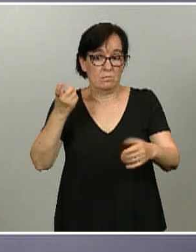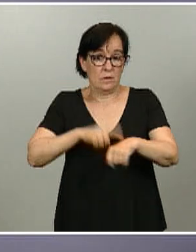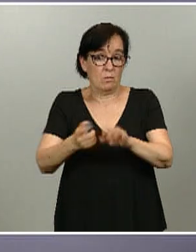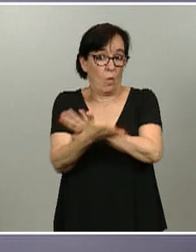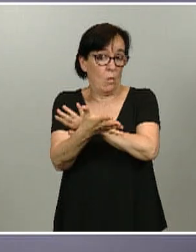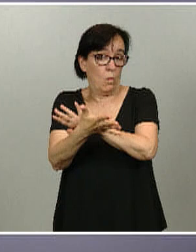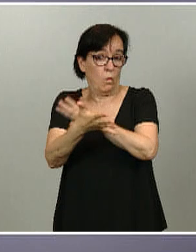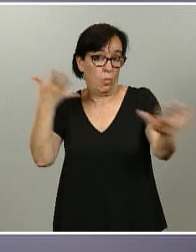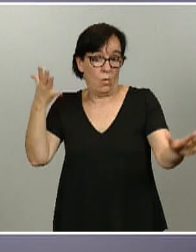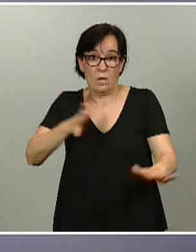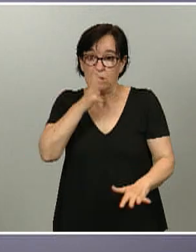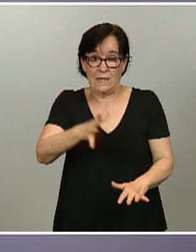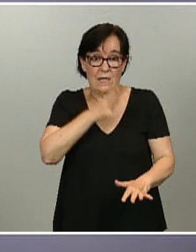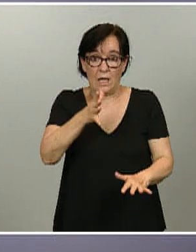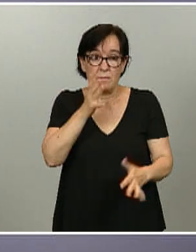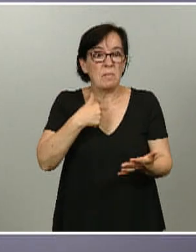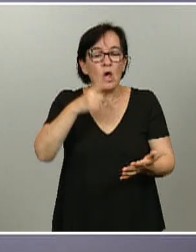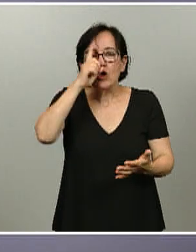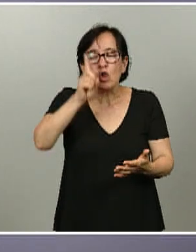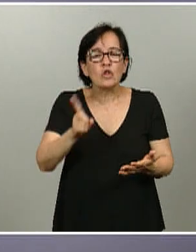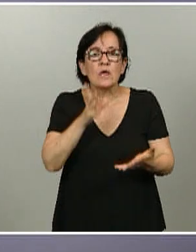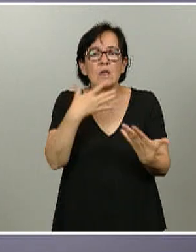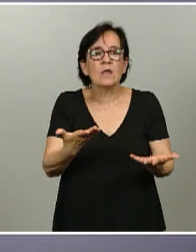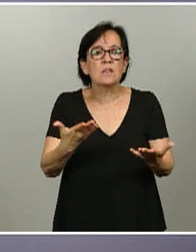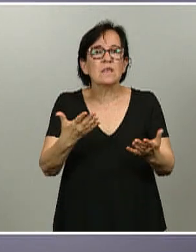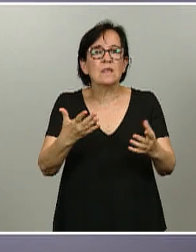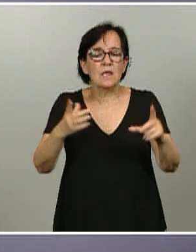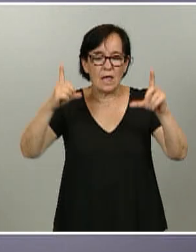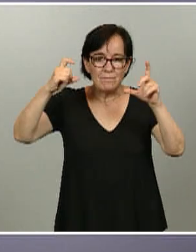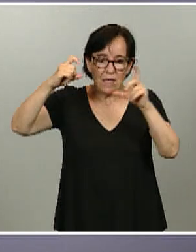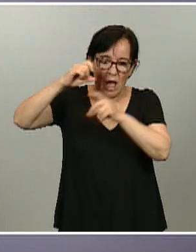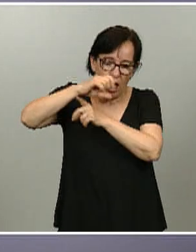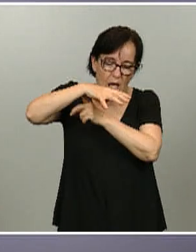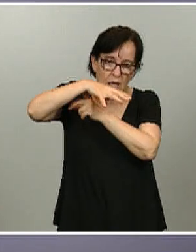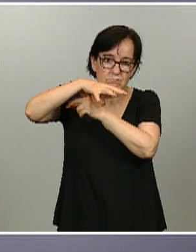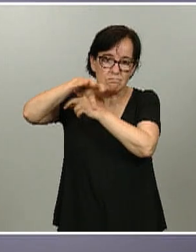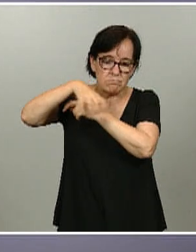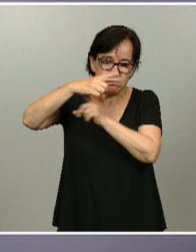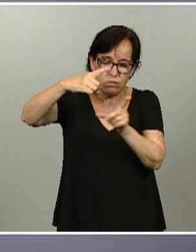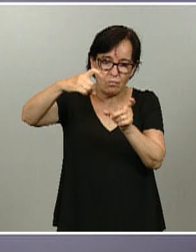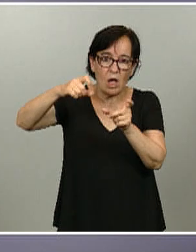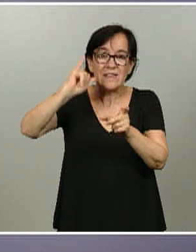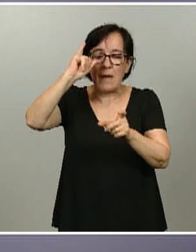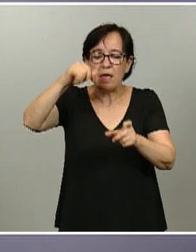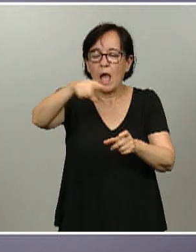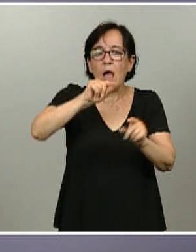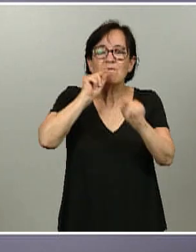lo cierto es que no sé hasta qué punto con unas imágenes vía satélite se puede valorar si circulaba o no un virus en una